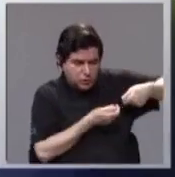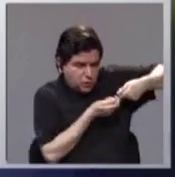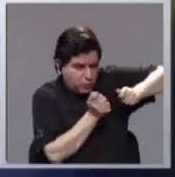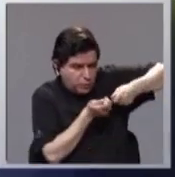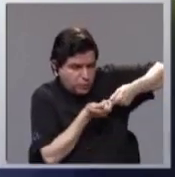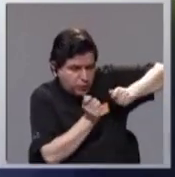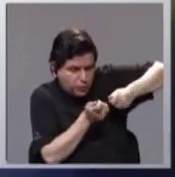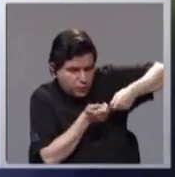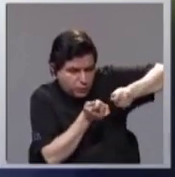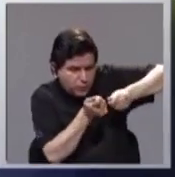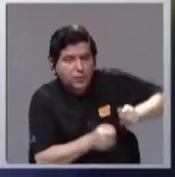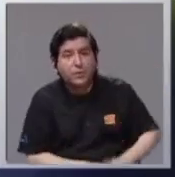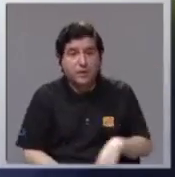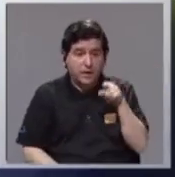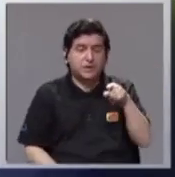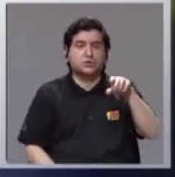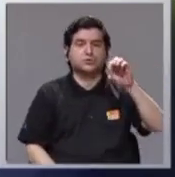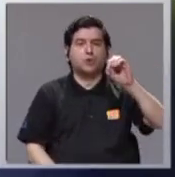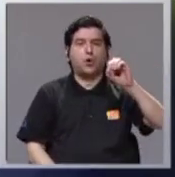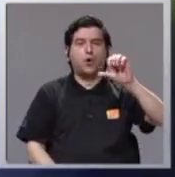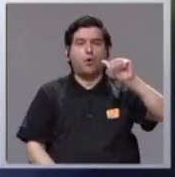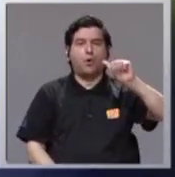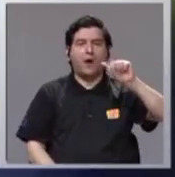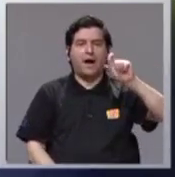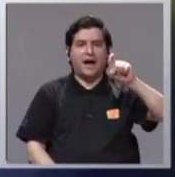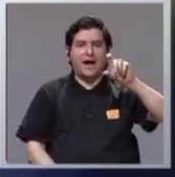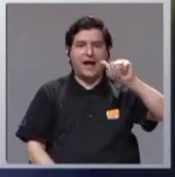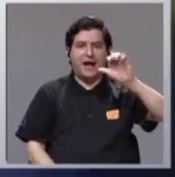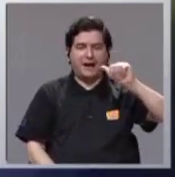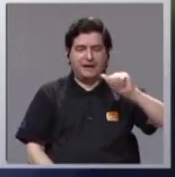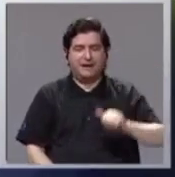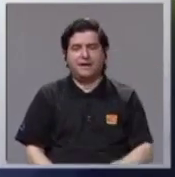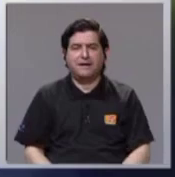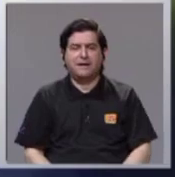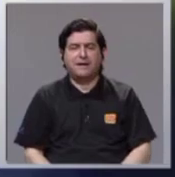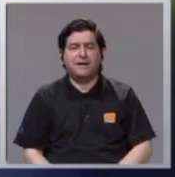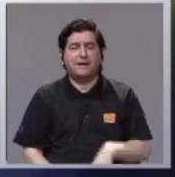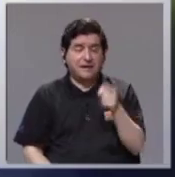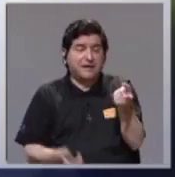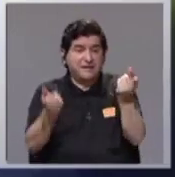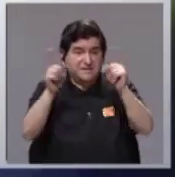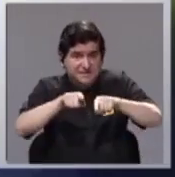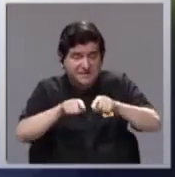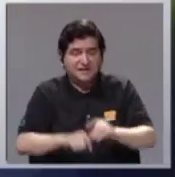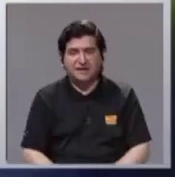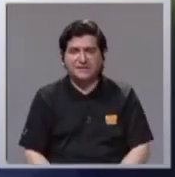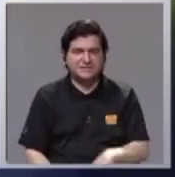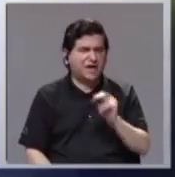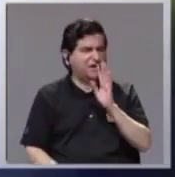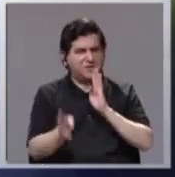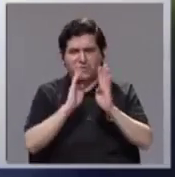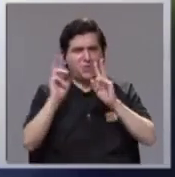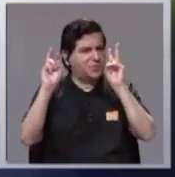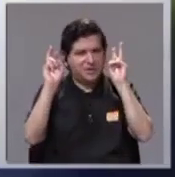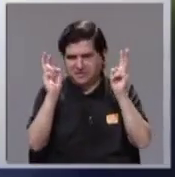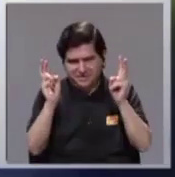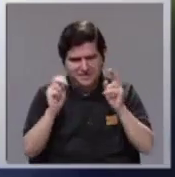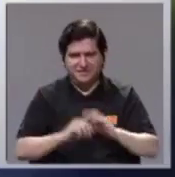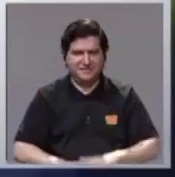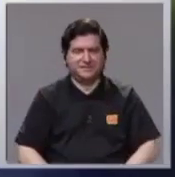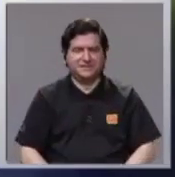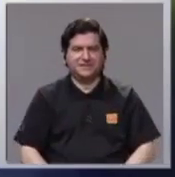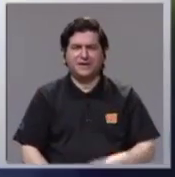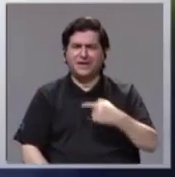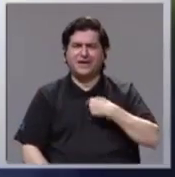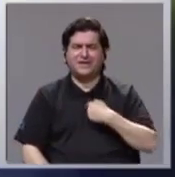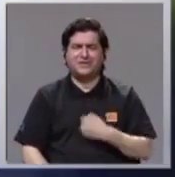proyecto arqueológico en Oaxaca, no sé si en Monte Albán, pero no hablaremos esta mañana